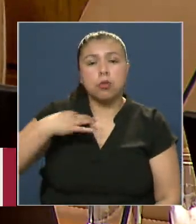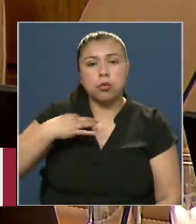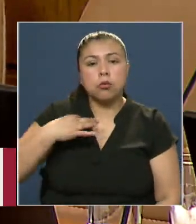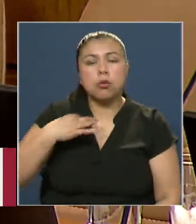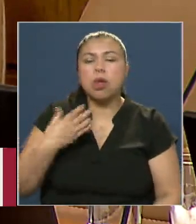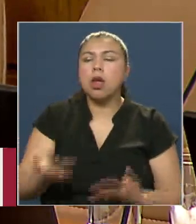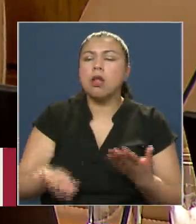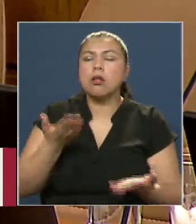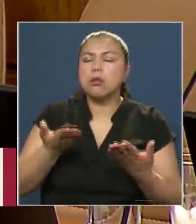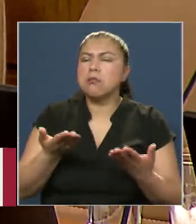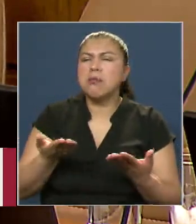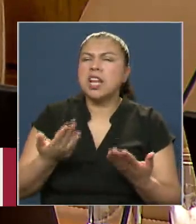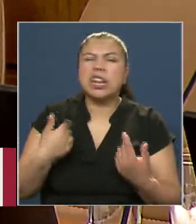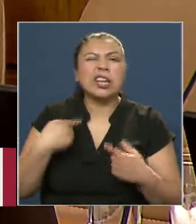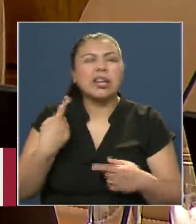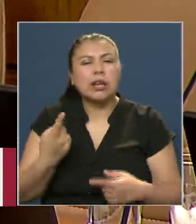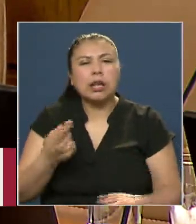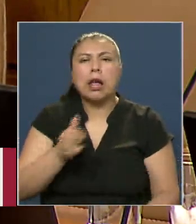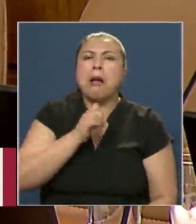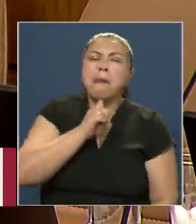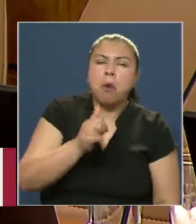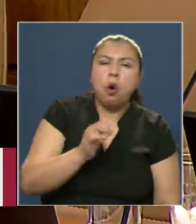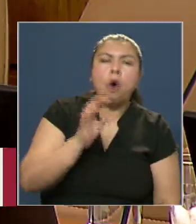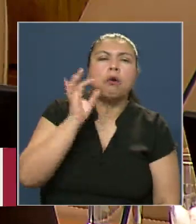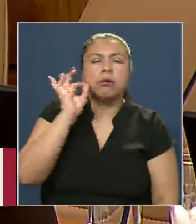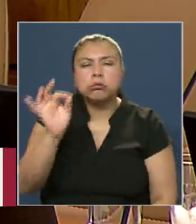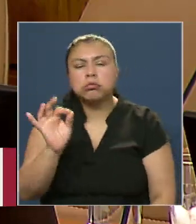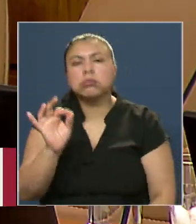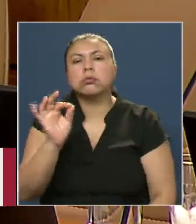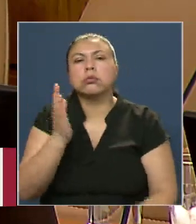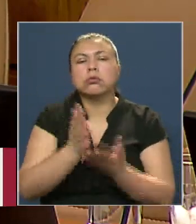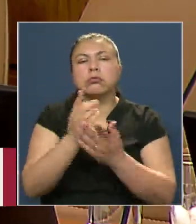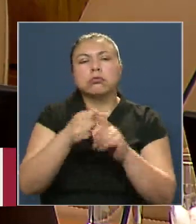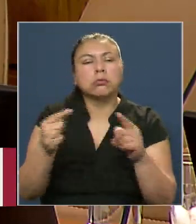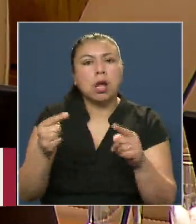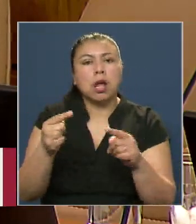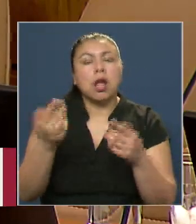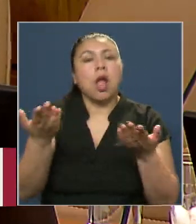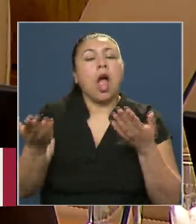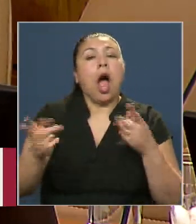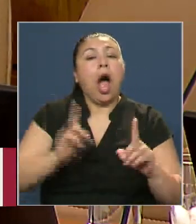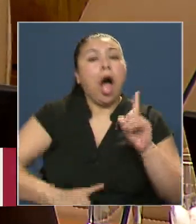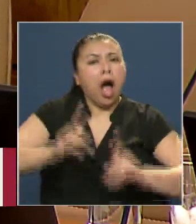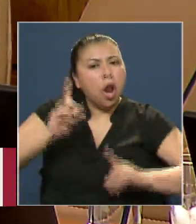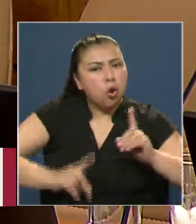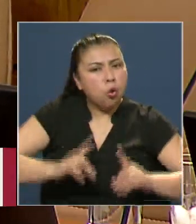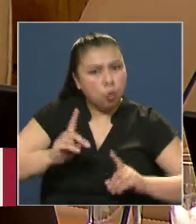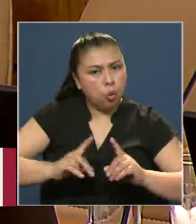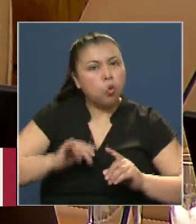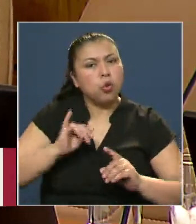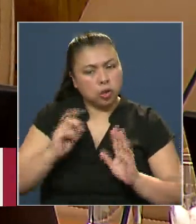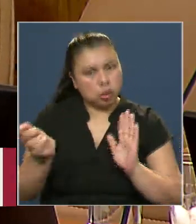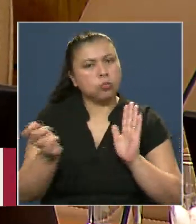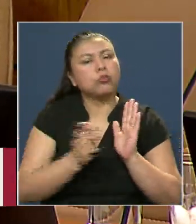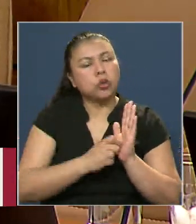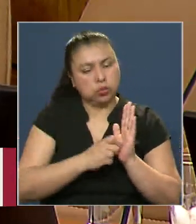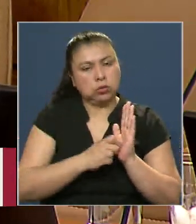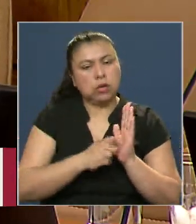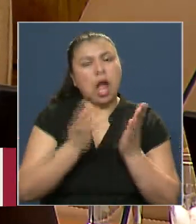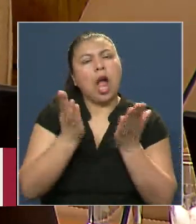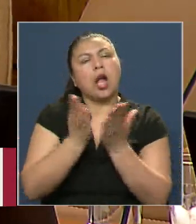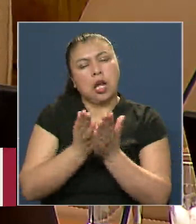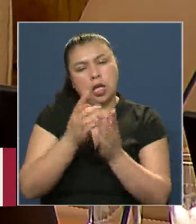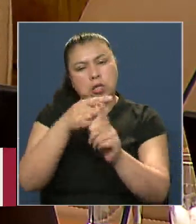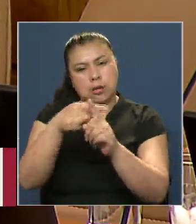de su condición social. Entre ellos, hay algunos que podrían ser tipificados como clase